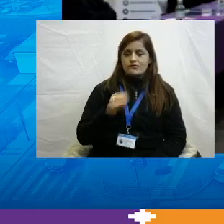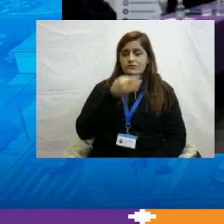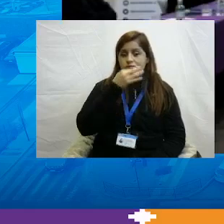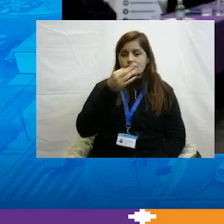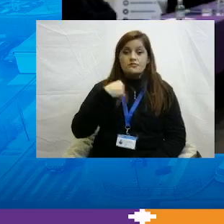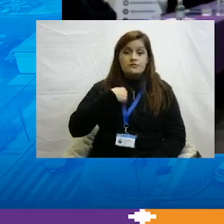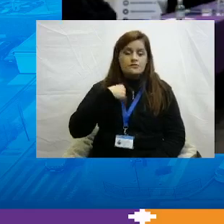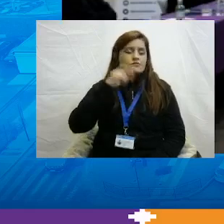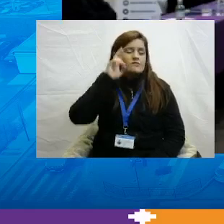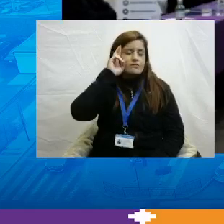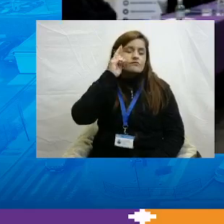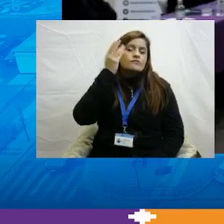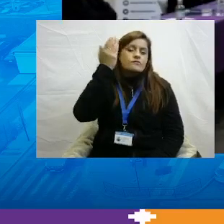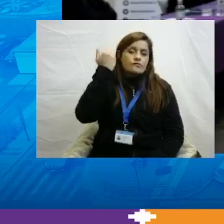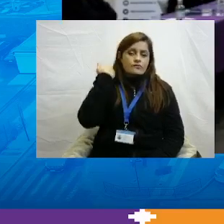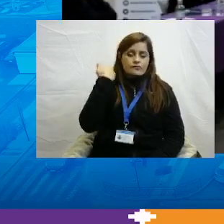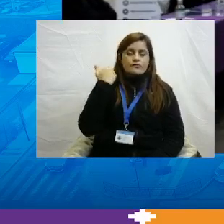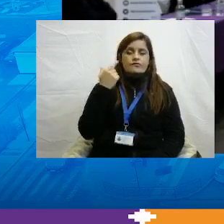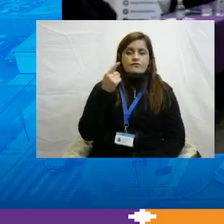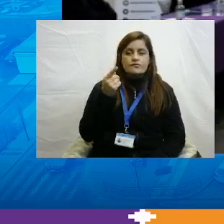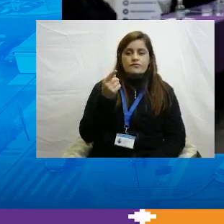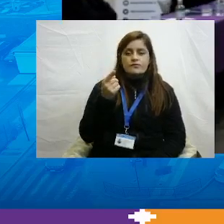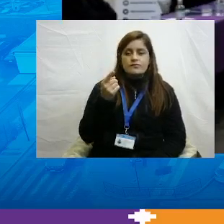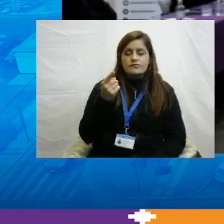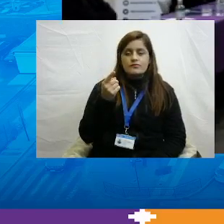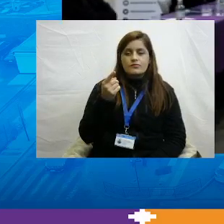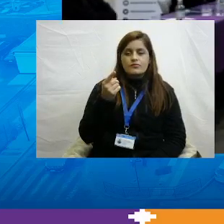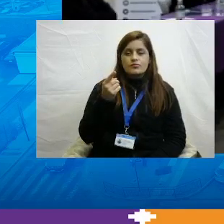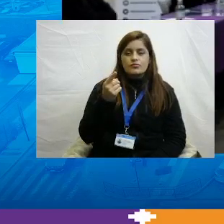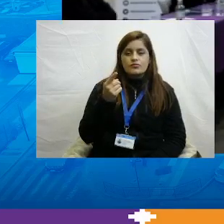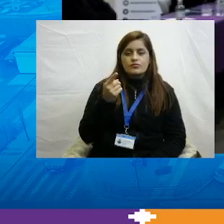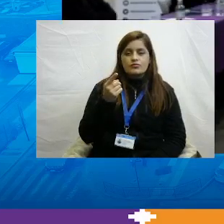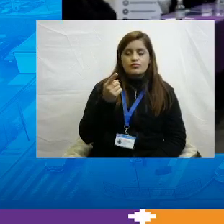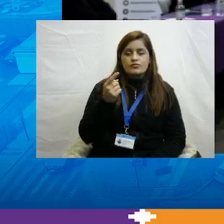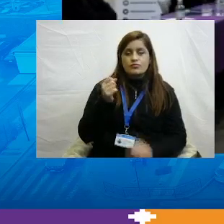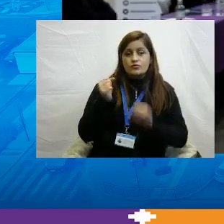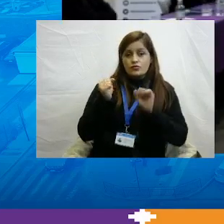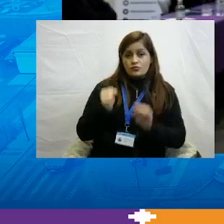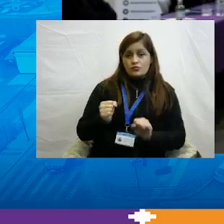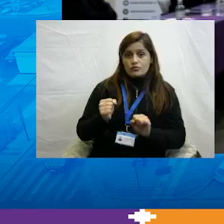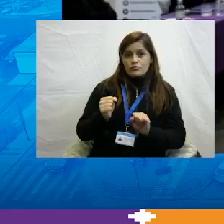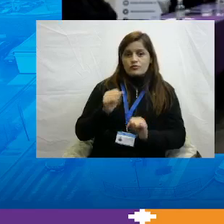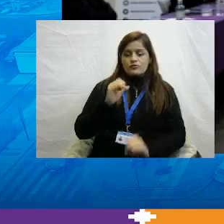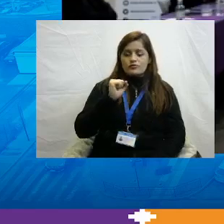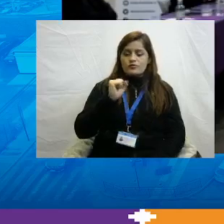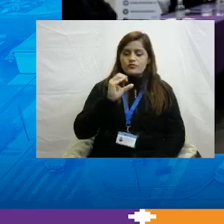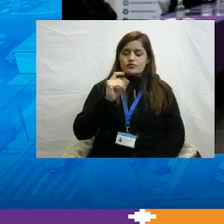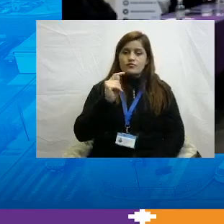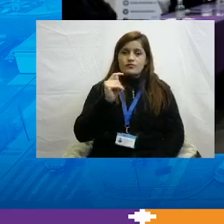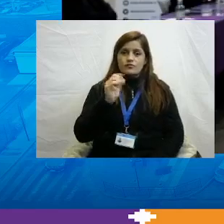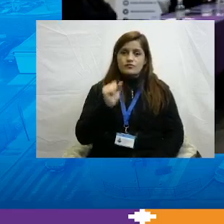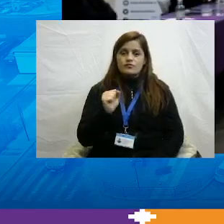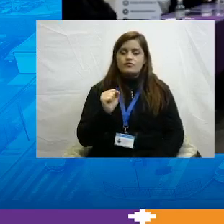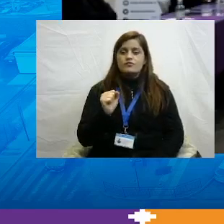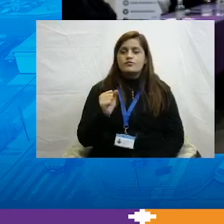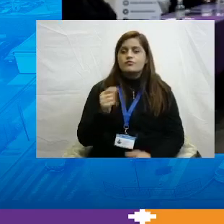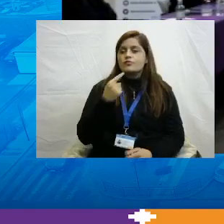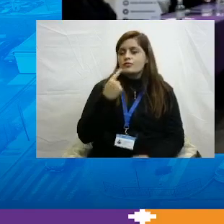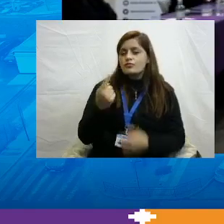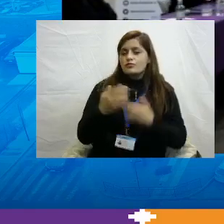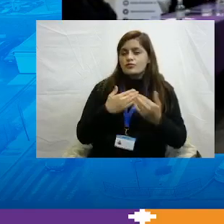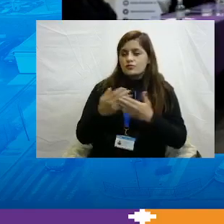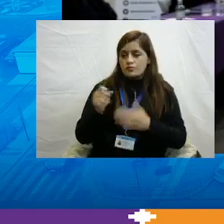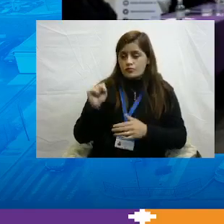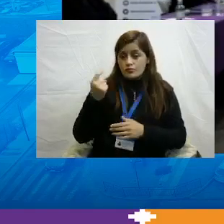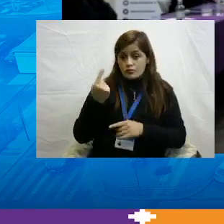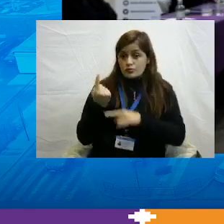hoy lo explica el director, nos pudieran enviar esa acta donde se prioriza, ¿cierto?, y que realmente se realizaron